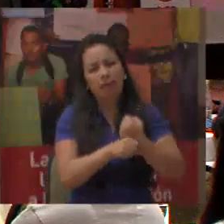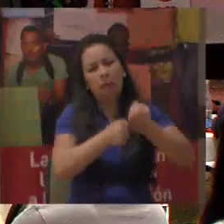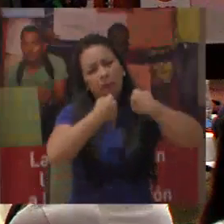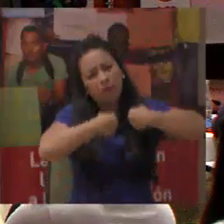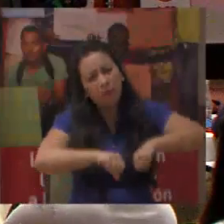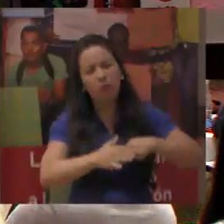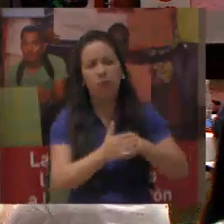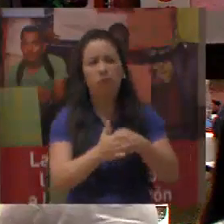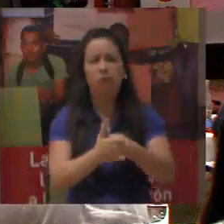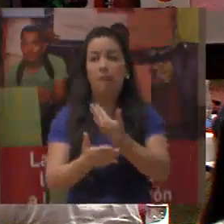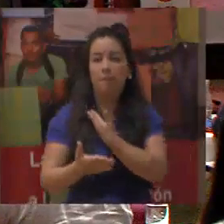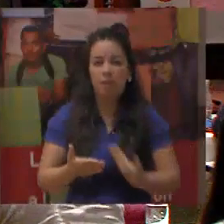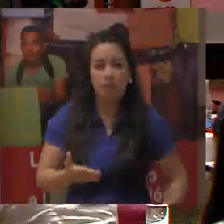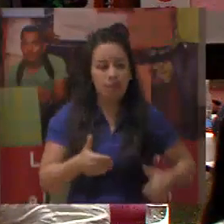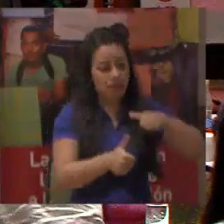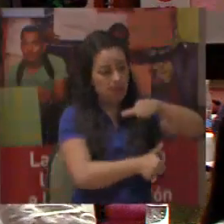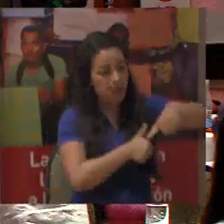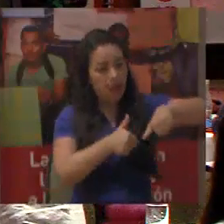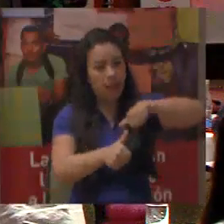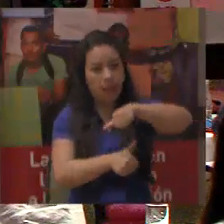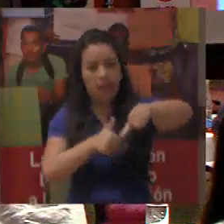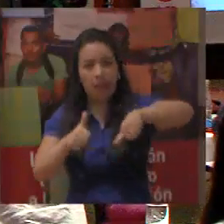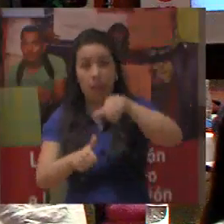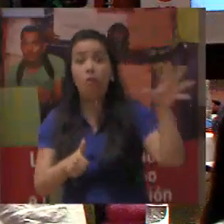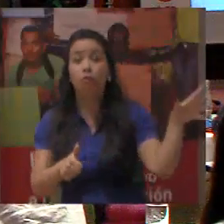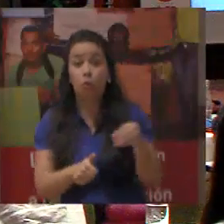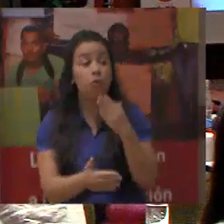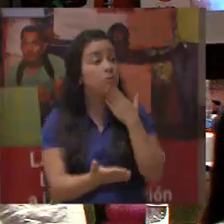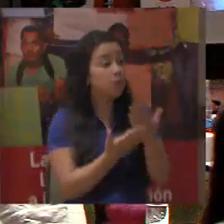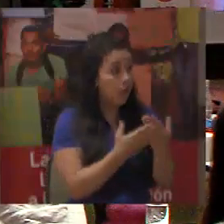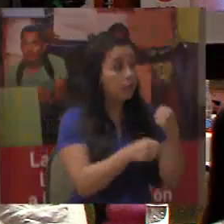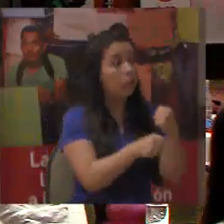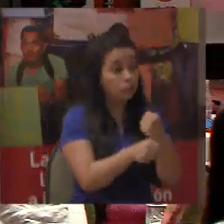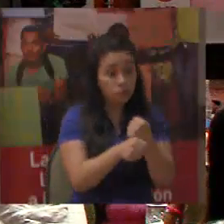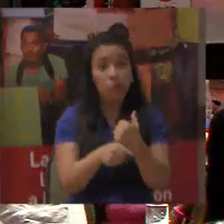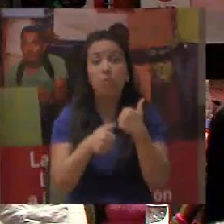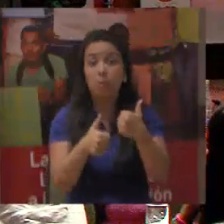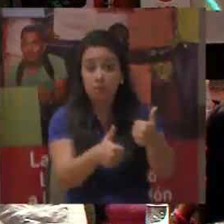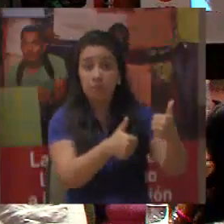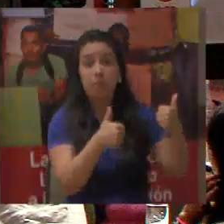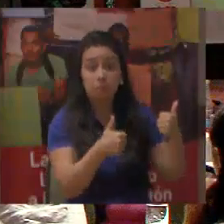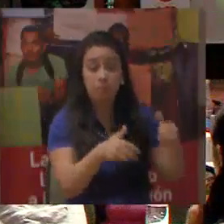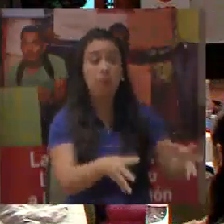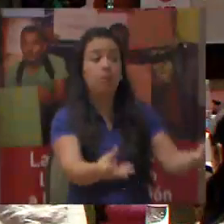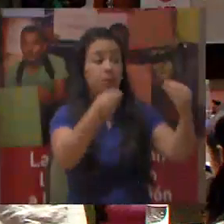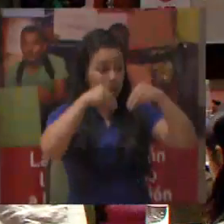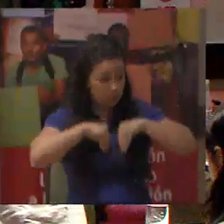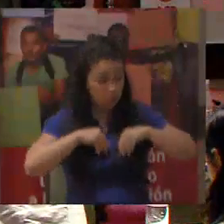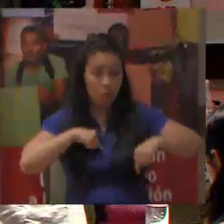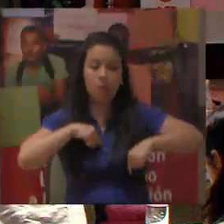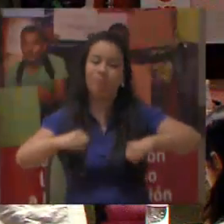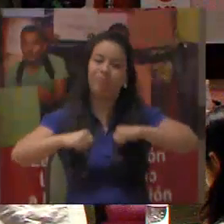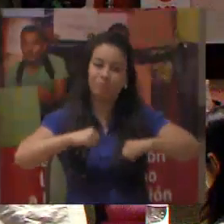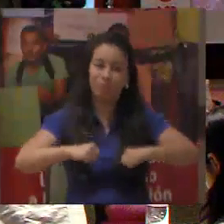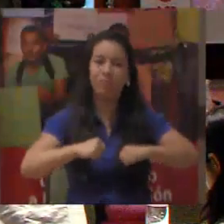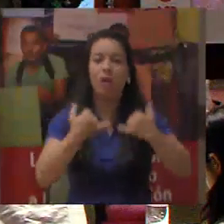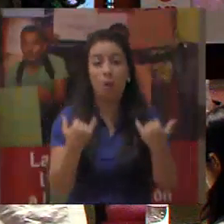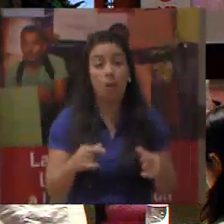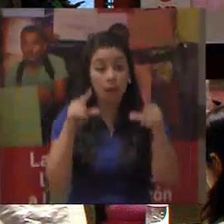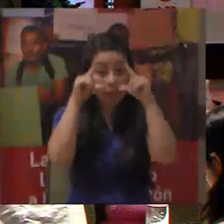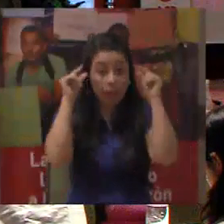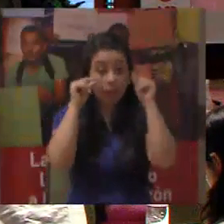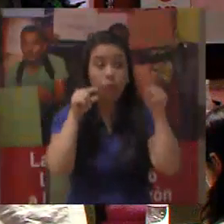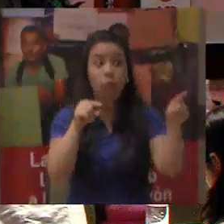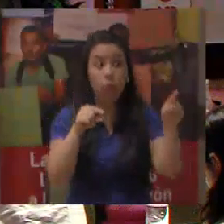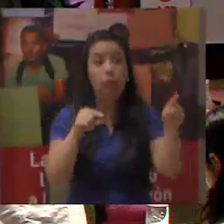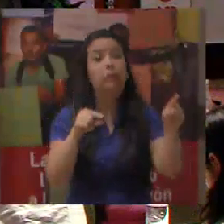varios presidentes seguidos, y reconozcamos el gesto y el coraje del presidente Santos en este